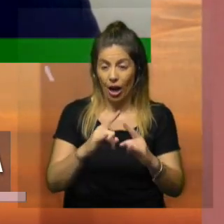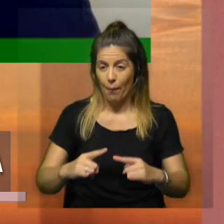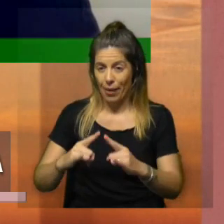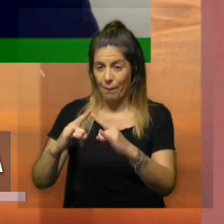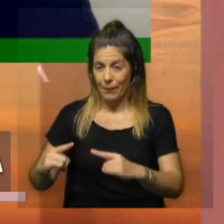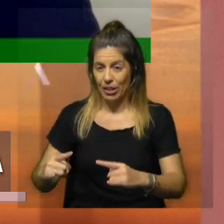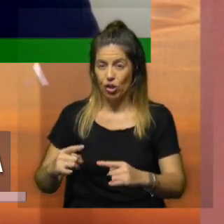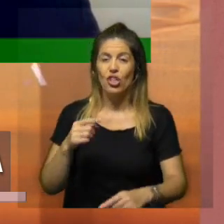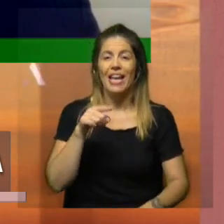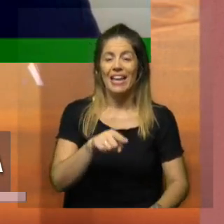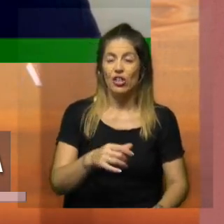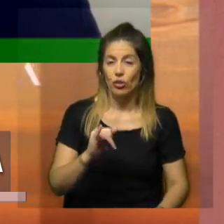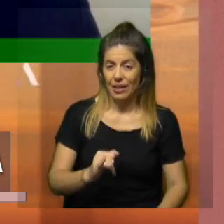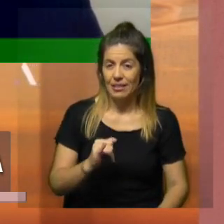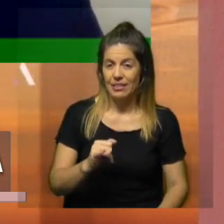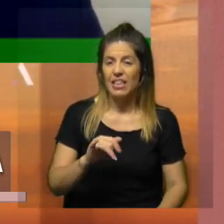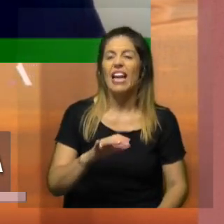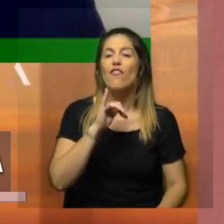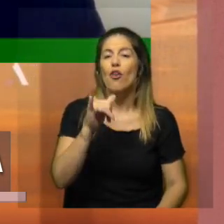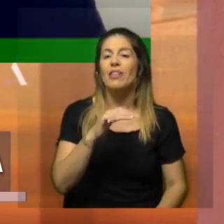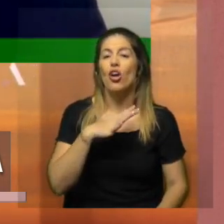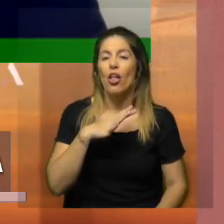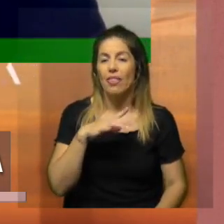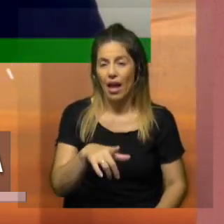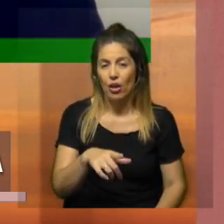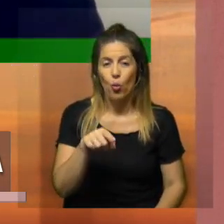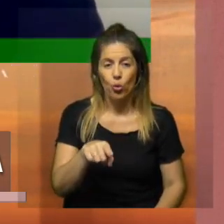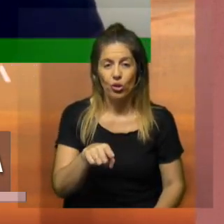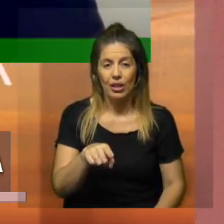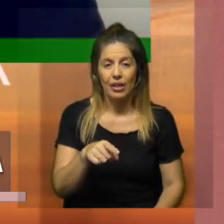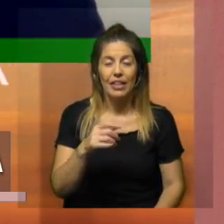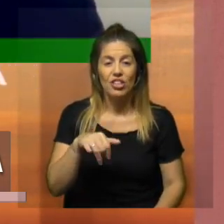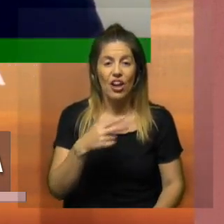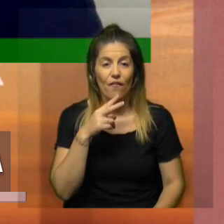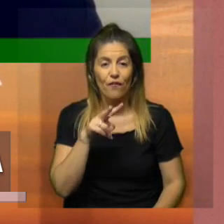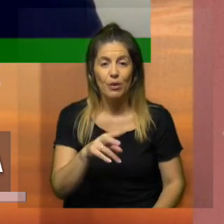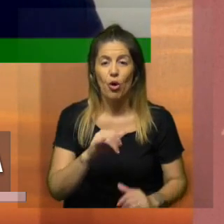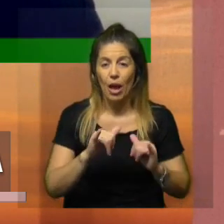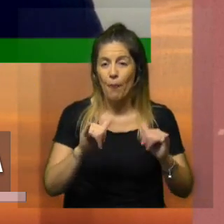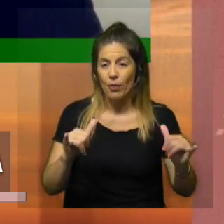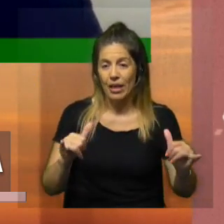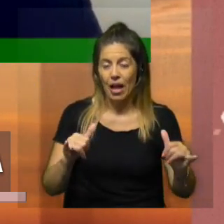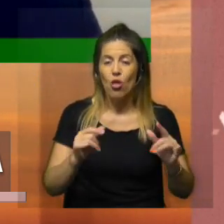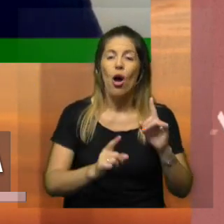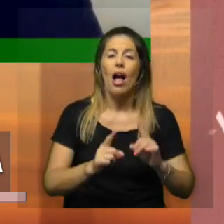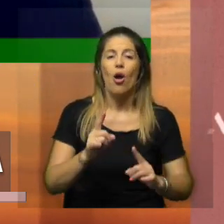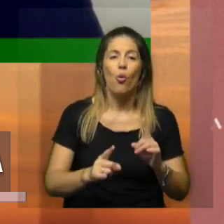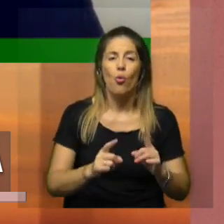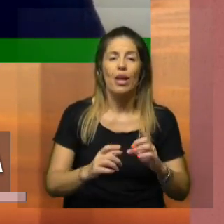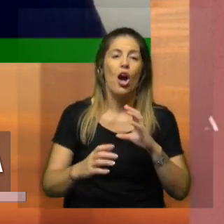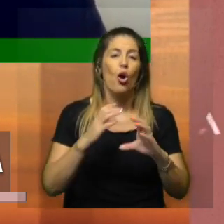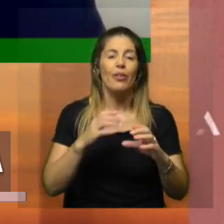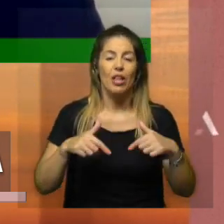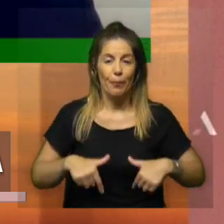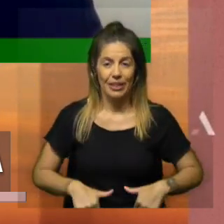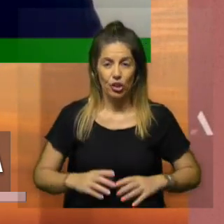campamentos. ¿Esto es así? ¿Qué noticia tiene usted? Ya que hemos visto también que ha publicado alguna comunicación del